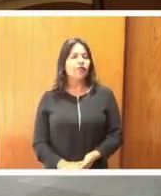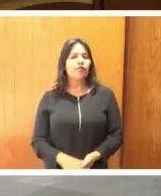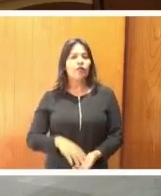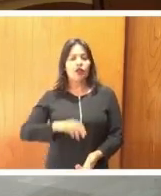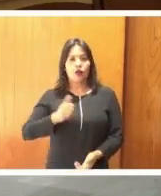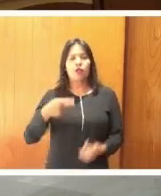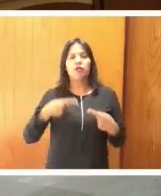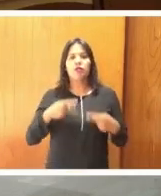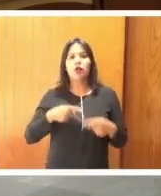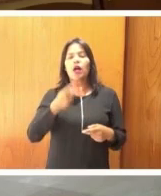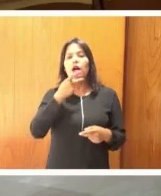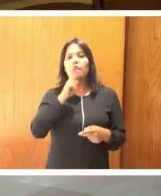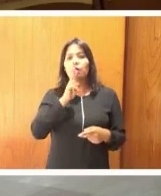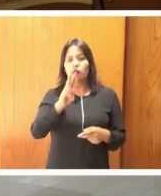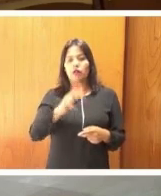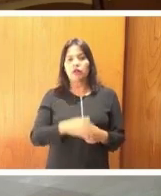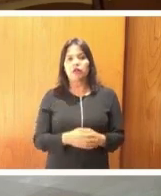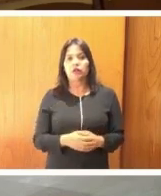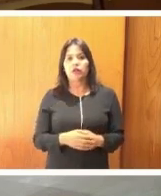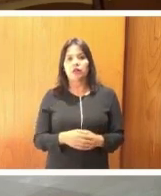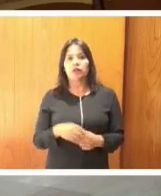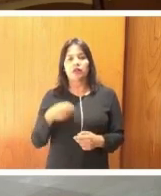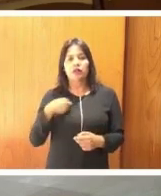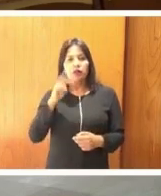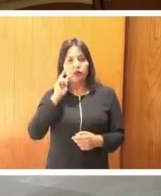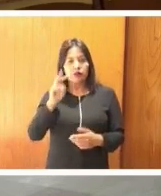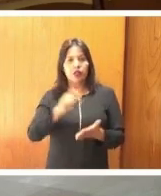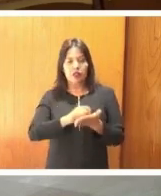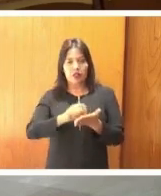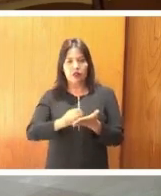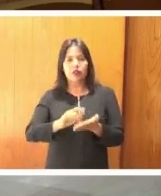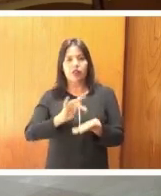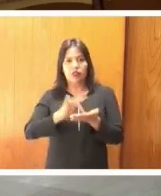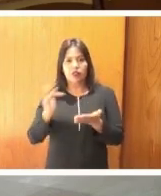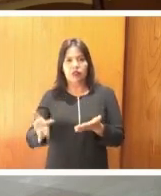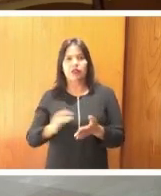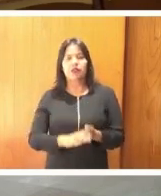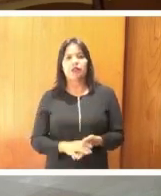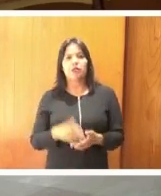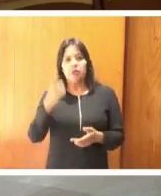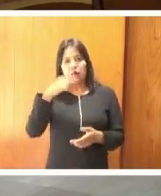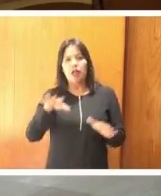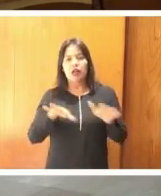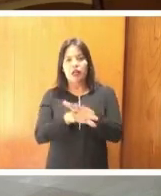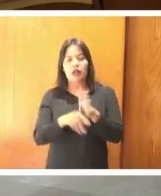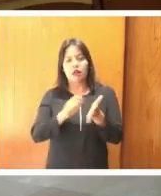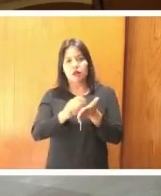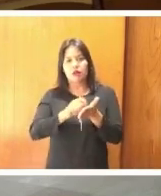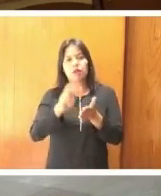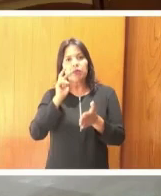secretario. Gracias, comisionado presidente. Tomo nota de la propuesta de modificación de la comisionada Ramírez Peña y asimismo someto a su consideración